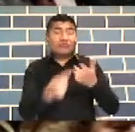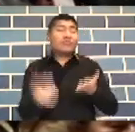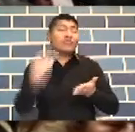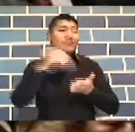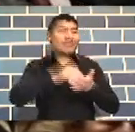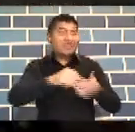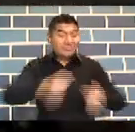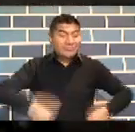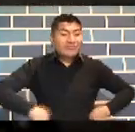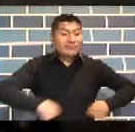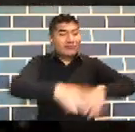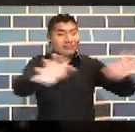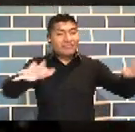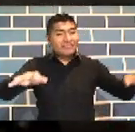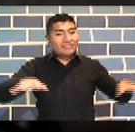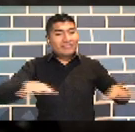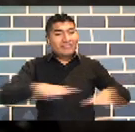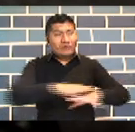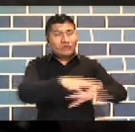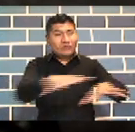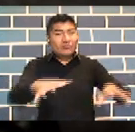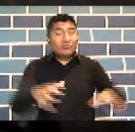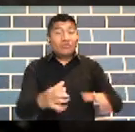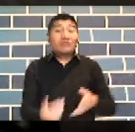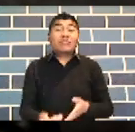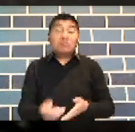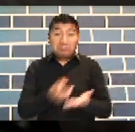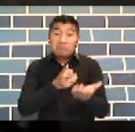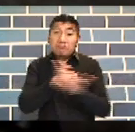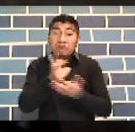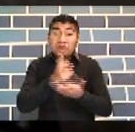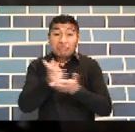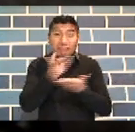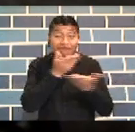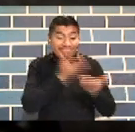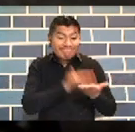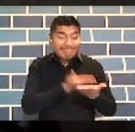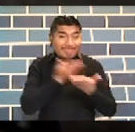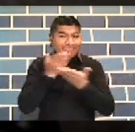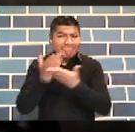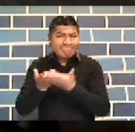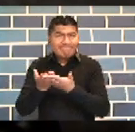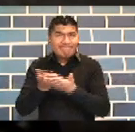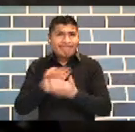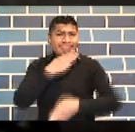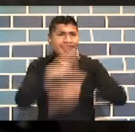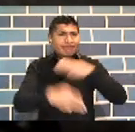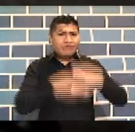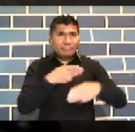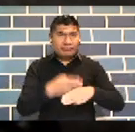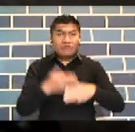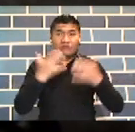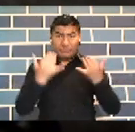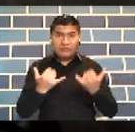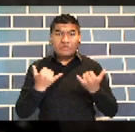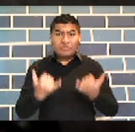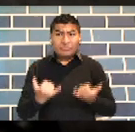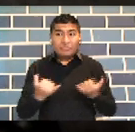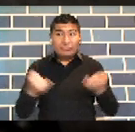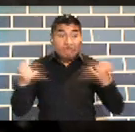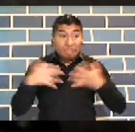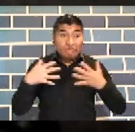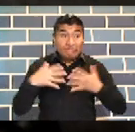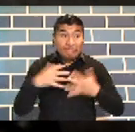las redes. Es cierto que las propuestas atrayentes del mundo de hoy, el miedo